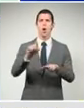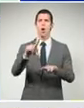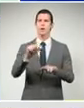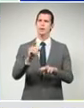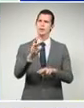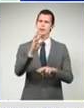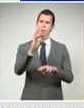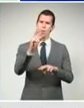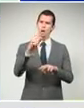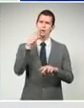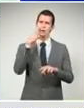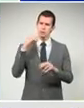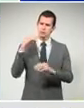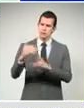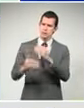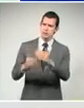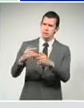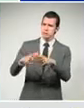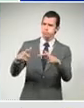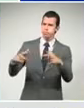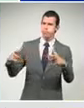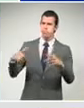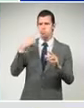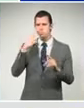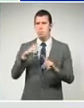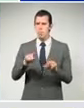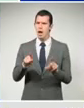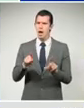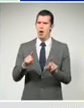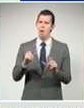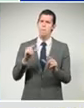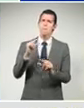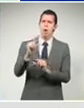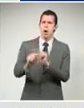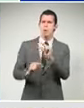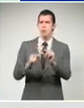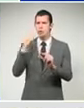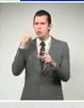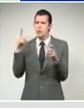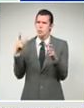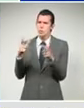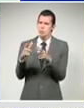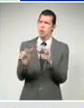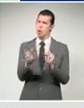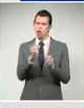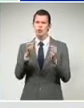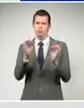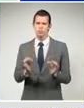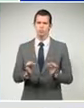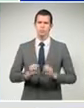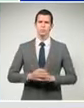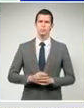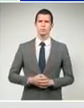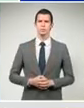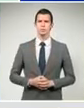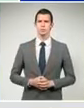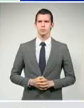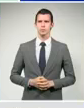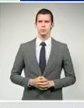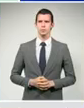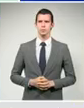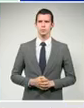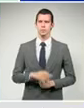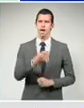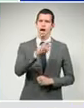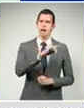lleva varios días demostrando que va hacia el control de la pandemia. Ayer con estos 10